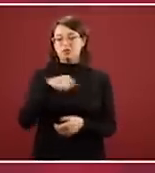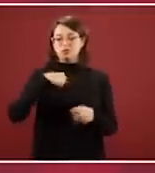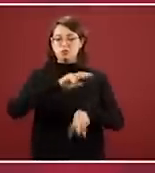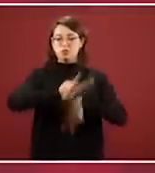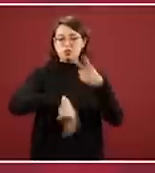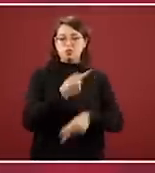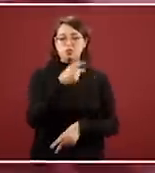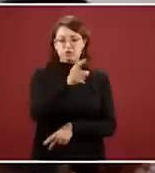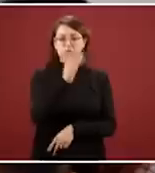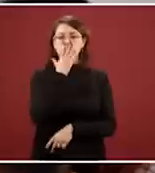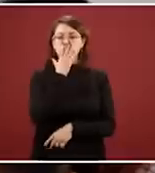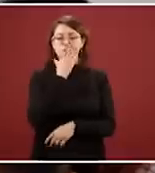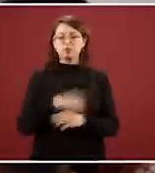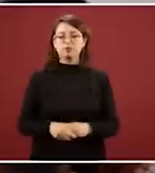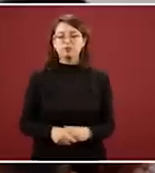Sonora.